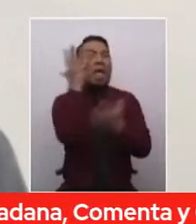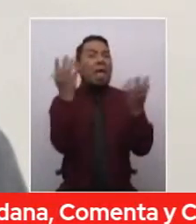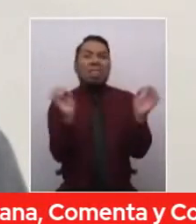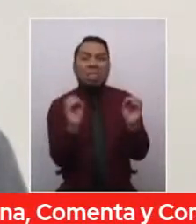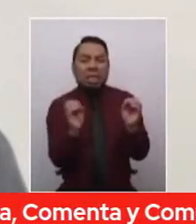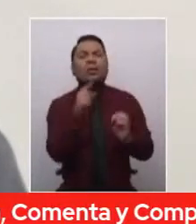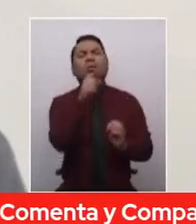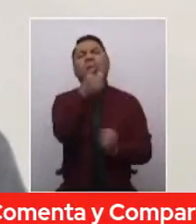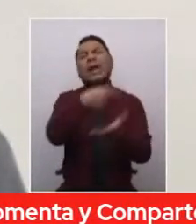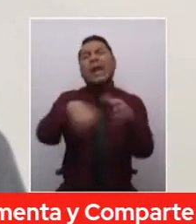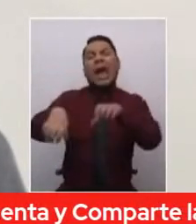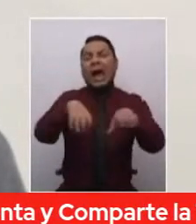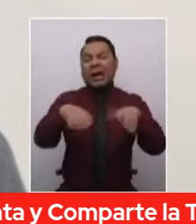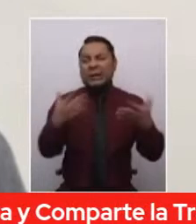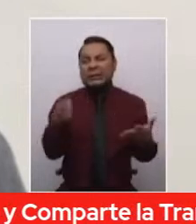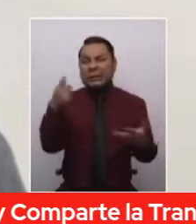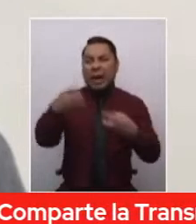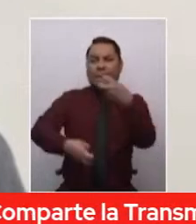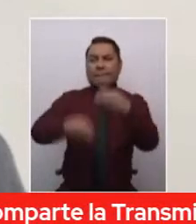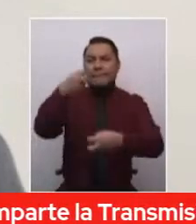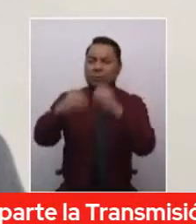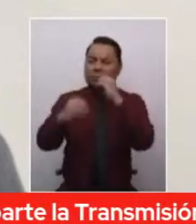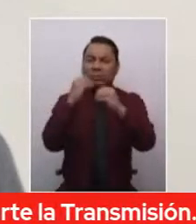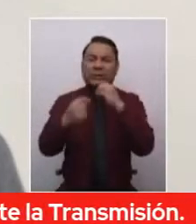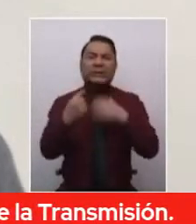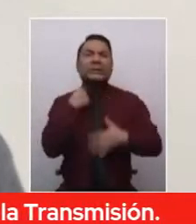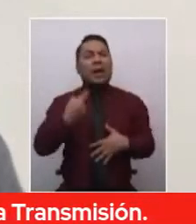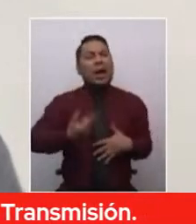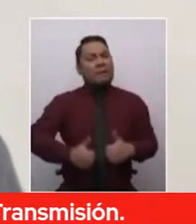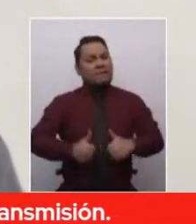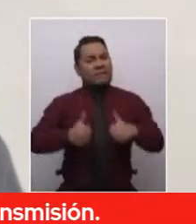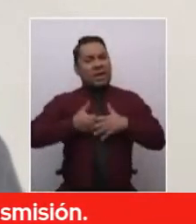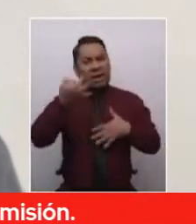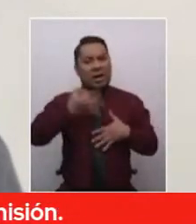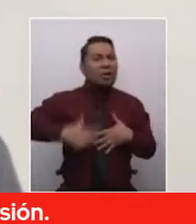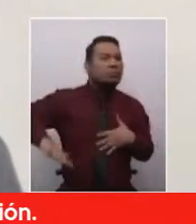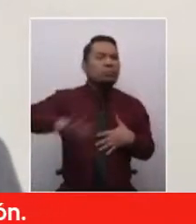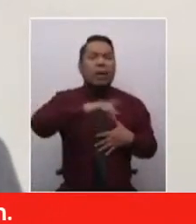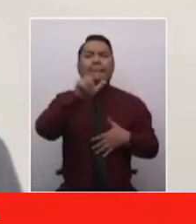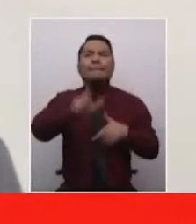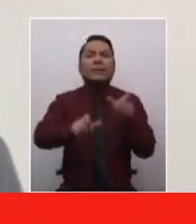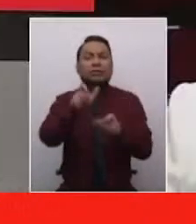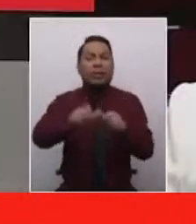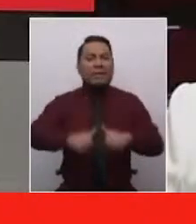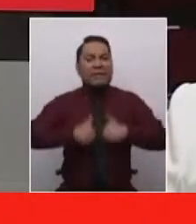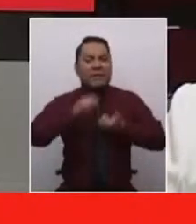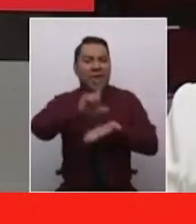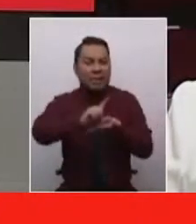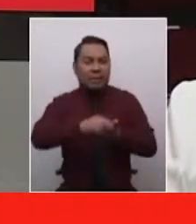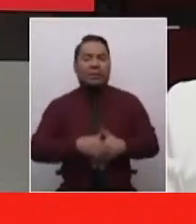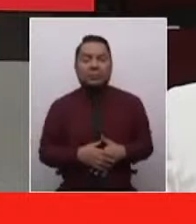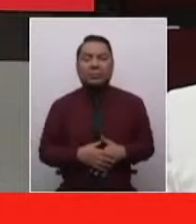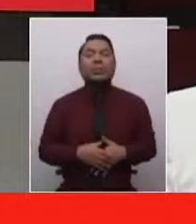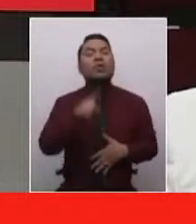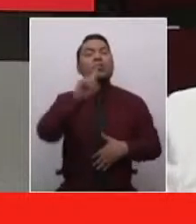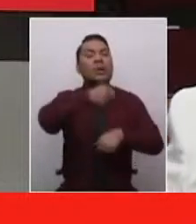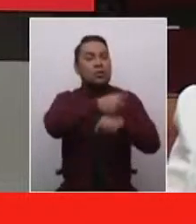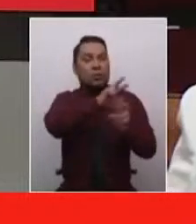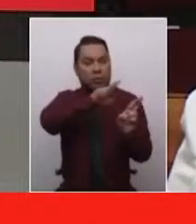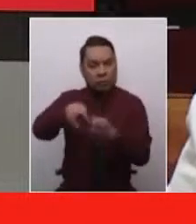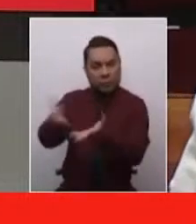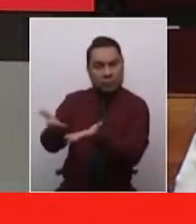medidas concretas liderará para enfrentar dicha problemática que afecta la calidad de vida de limeños y limeñas? Tiene un minuto, candidata, para